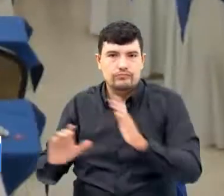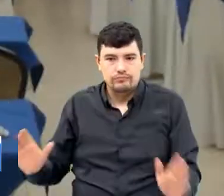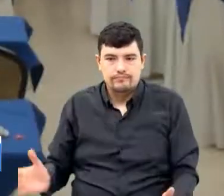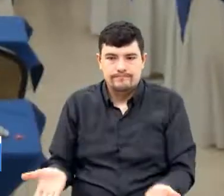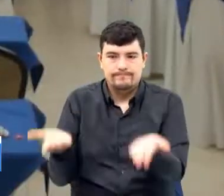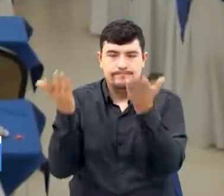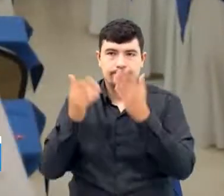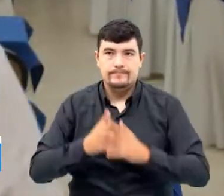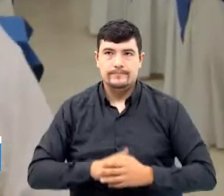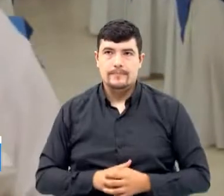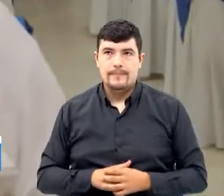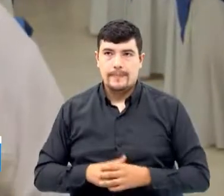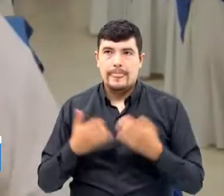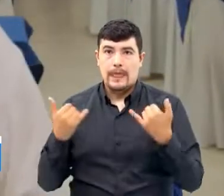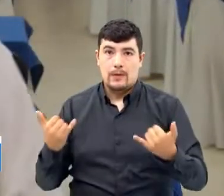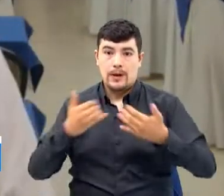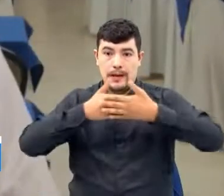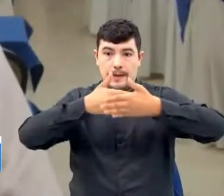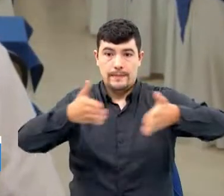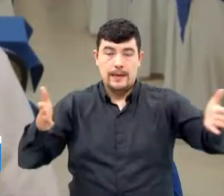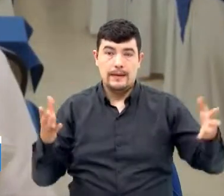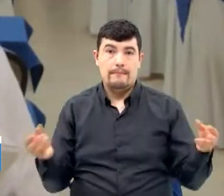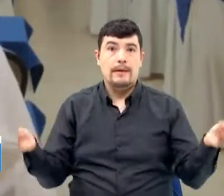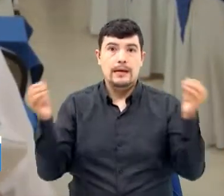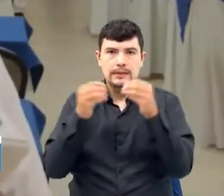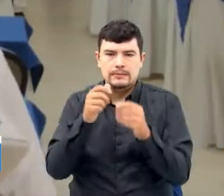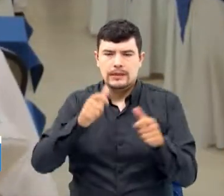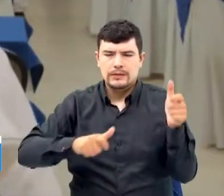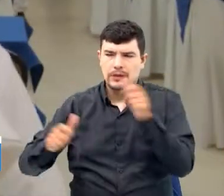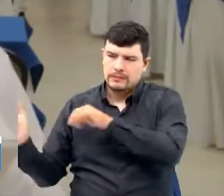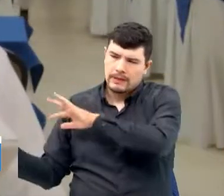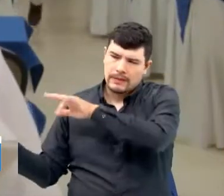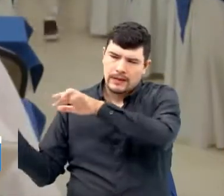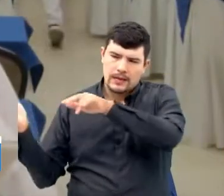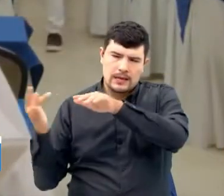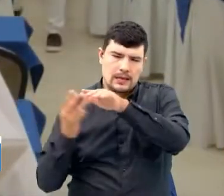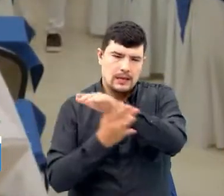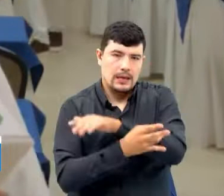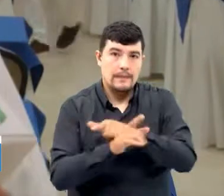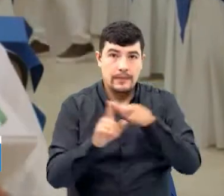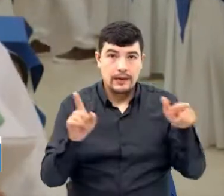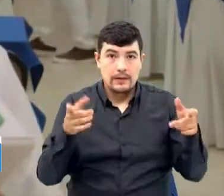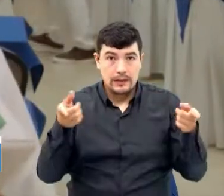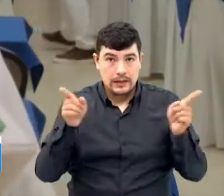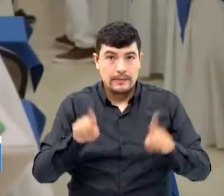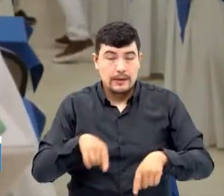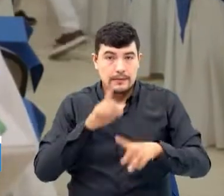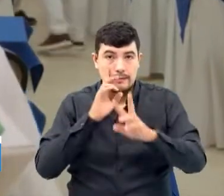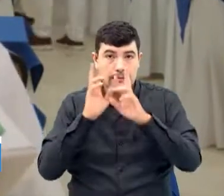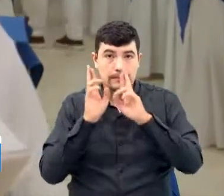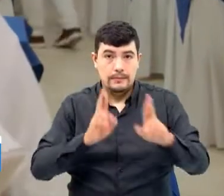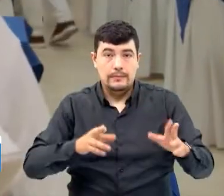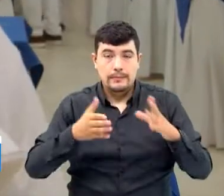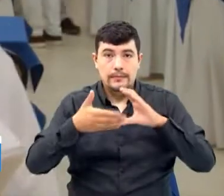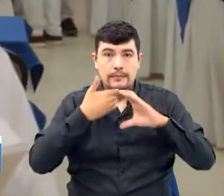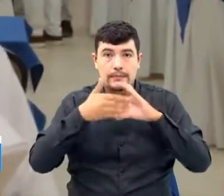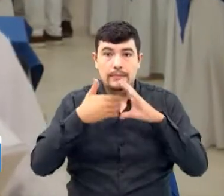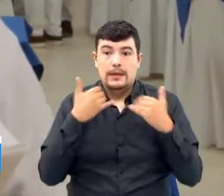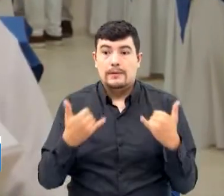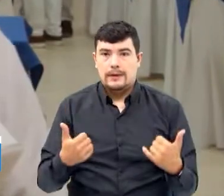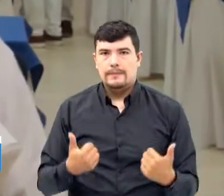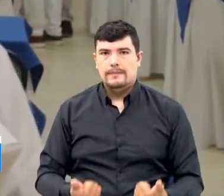de la apertura, obviamente viene más flujo de gente, pero no podemos desconocer el tema climático. Eso no ha favorecido mucho